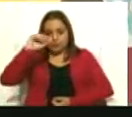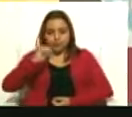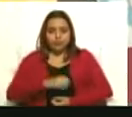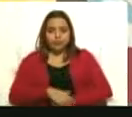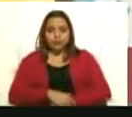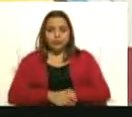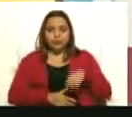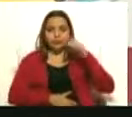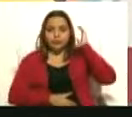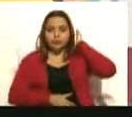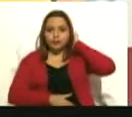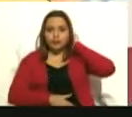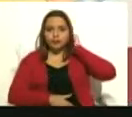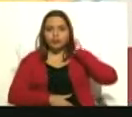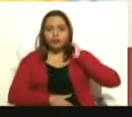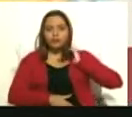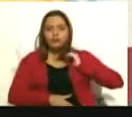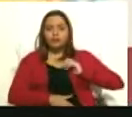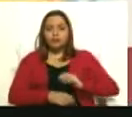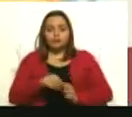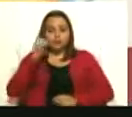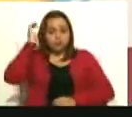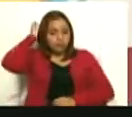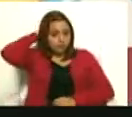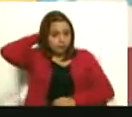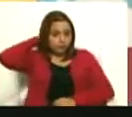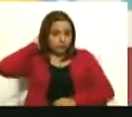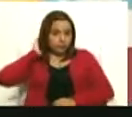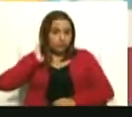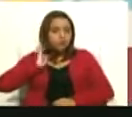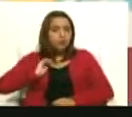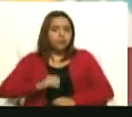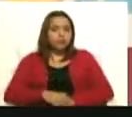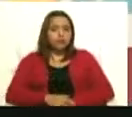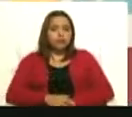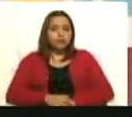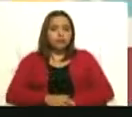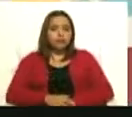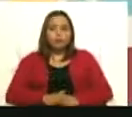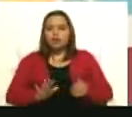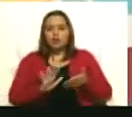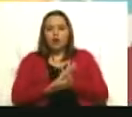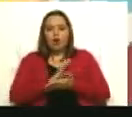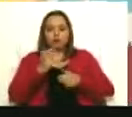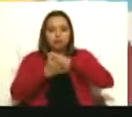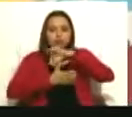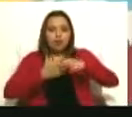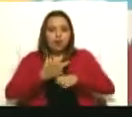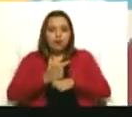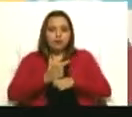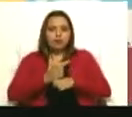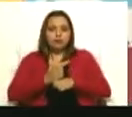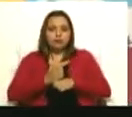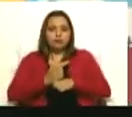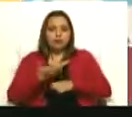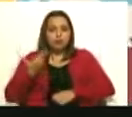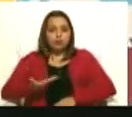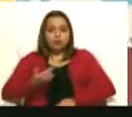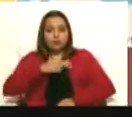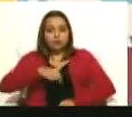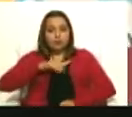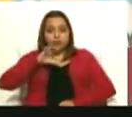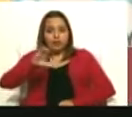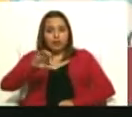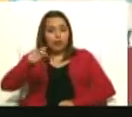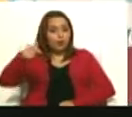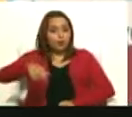sobre los problemas puntuales de nuestra nación y que